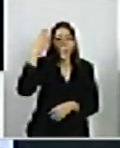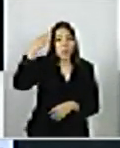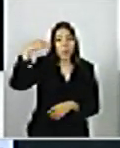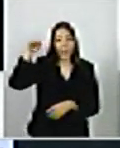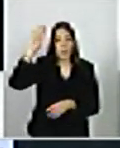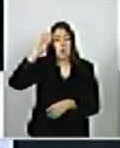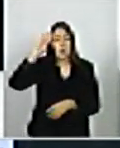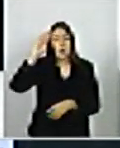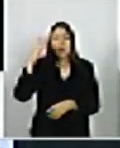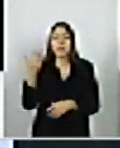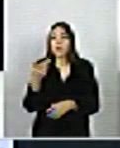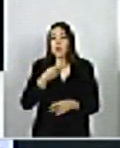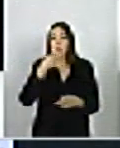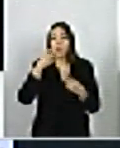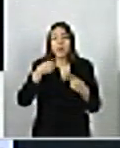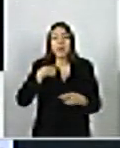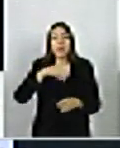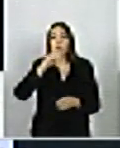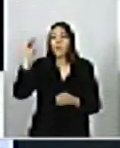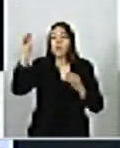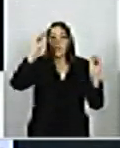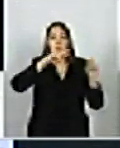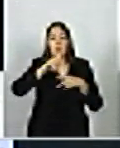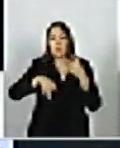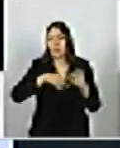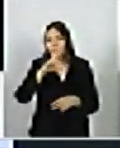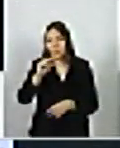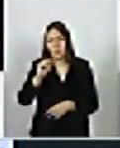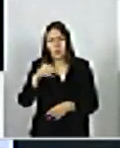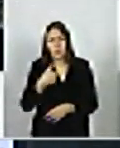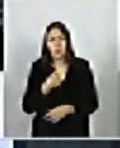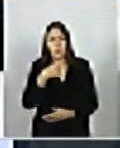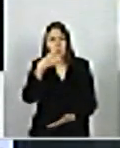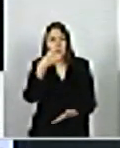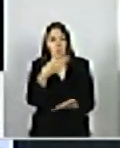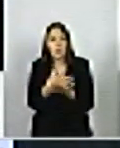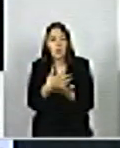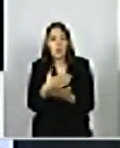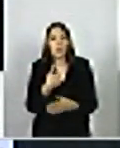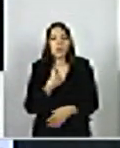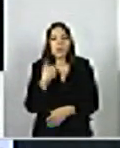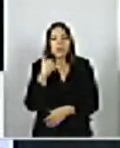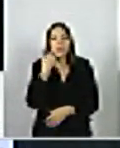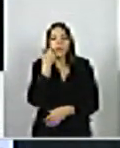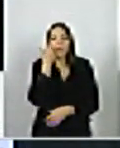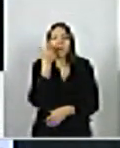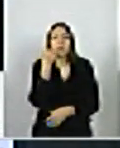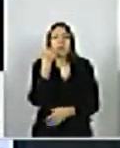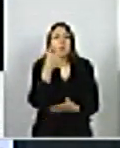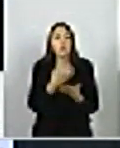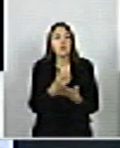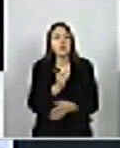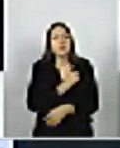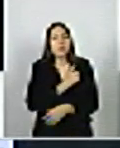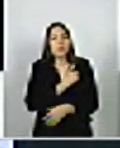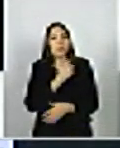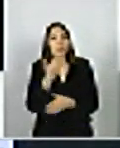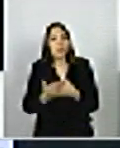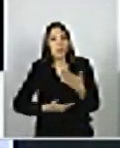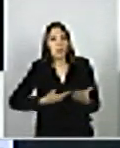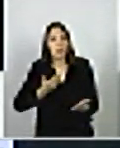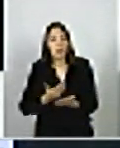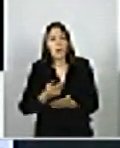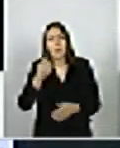soy totalitario. No, yo lo que propongo es un estado de bienestar en serio, como si fuéramos